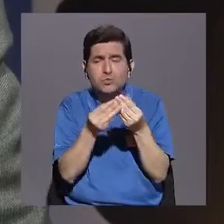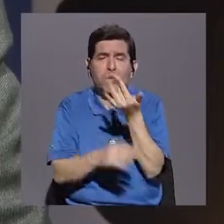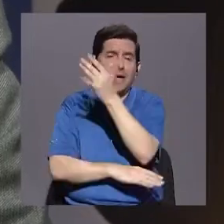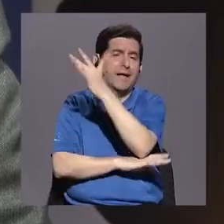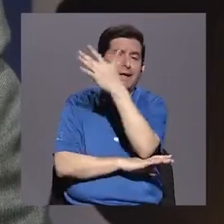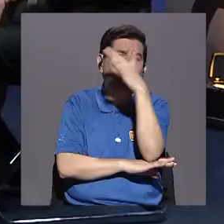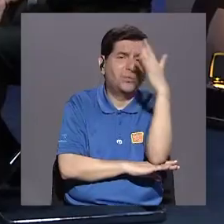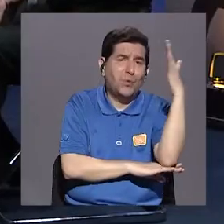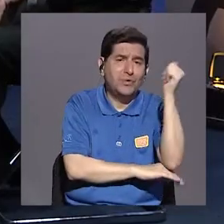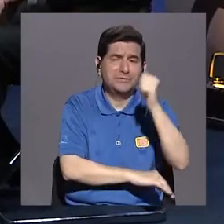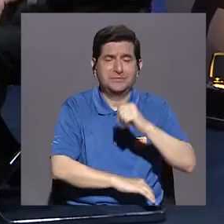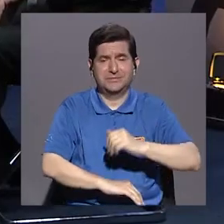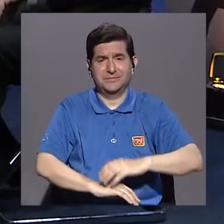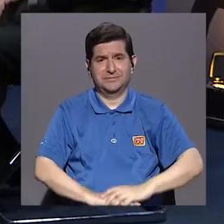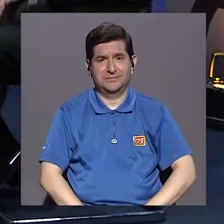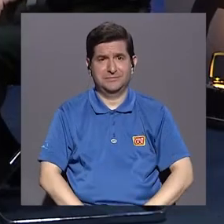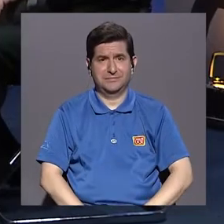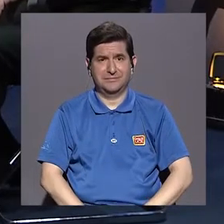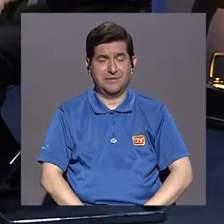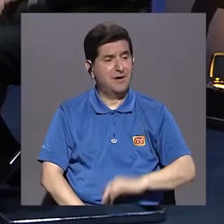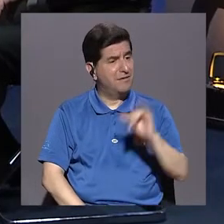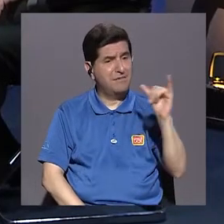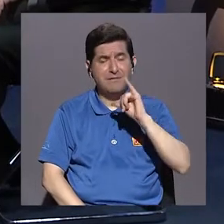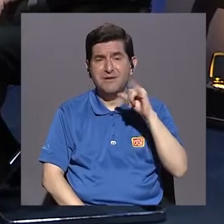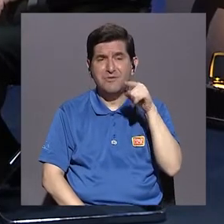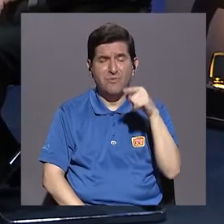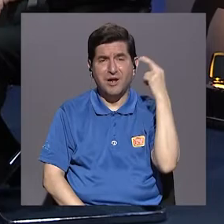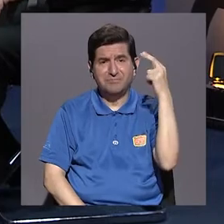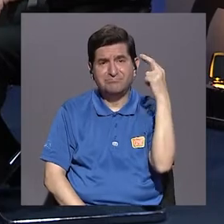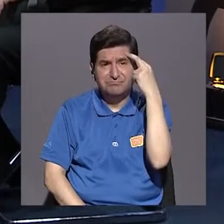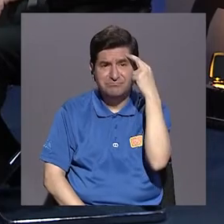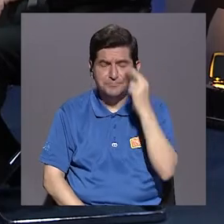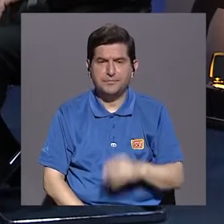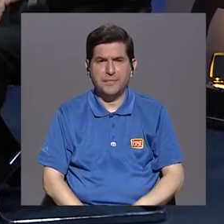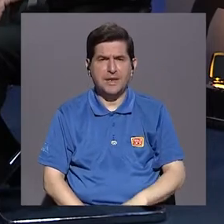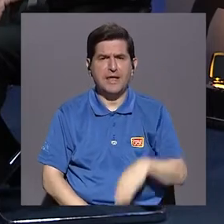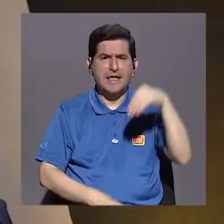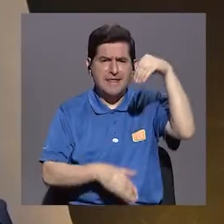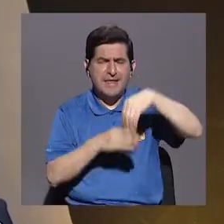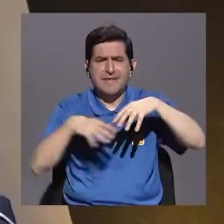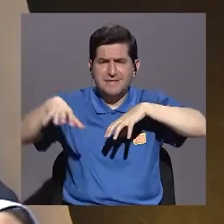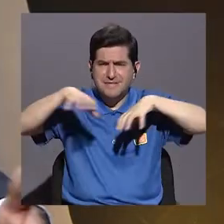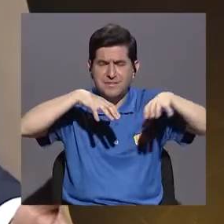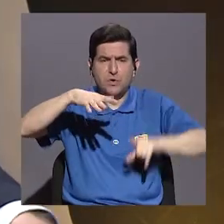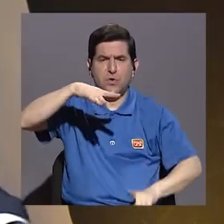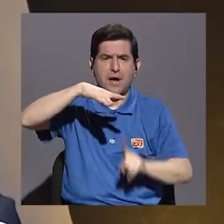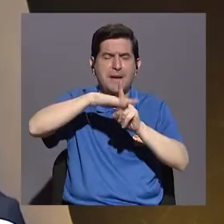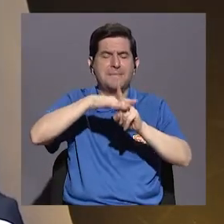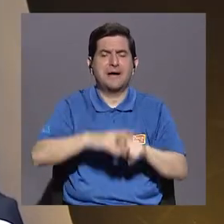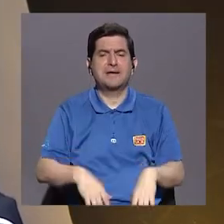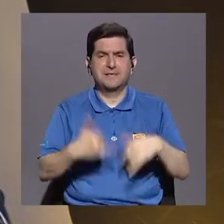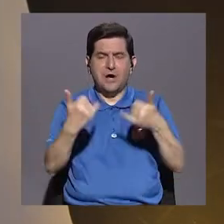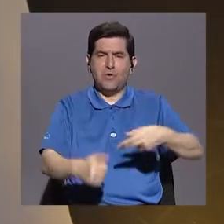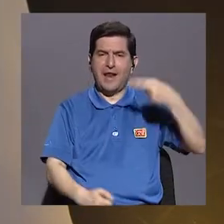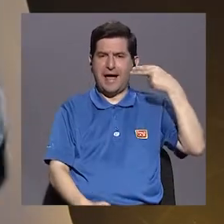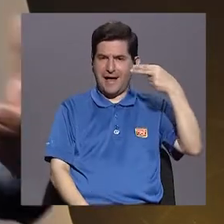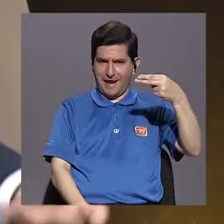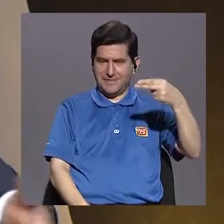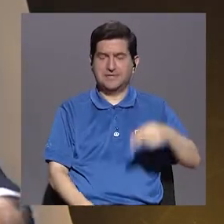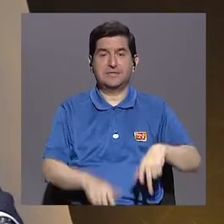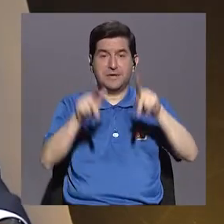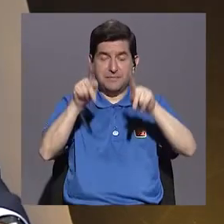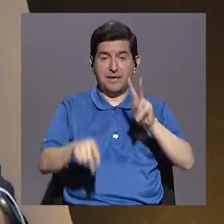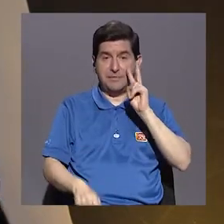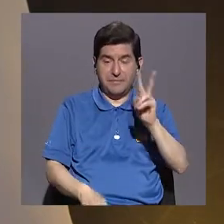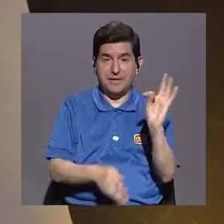bosques y eso es también fue bueno en este marco de acción aparece el hidrógeno así para nuestros televidentes